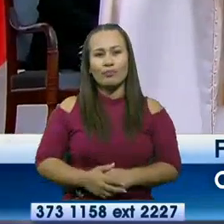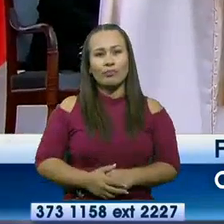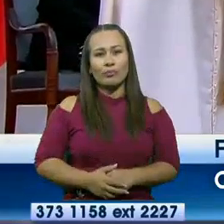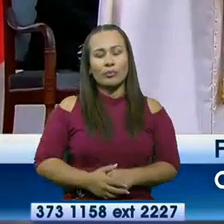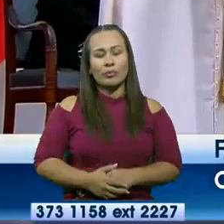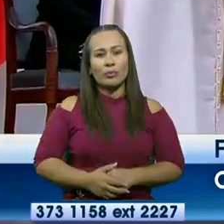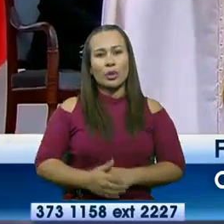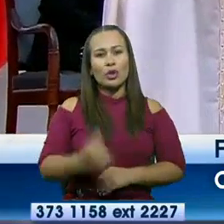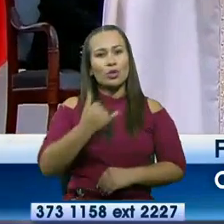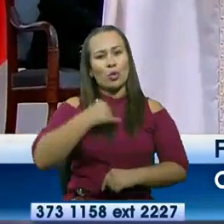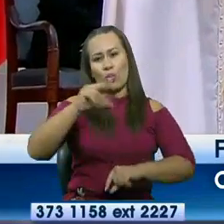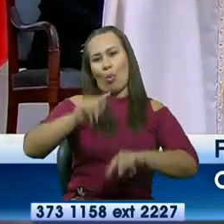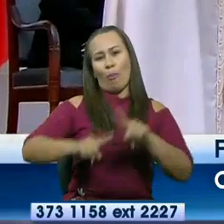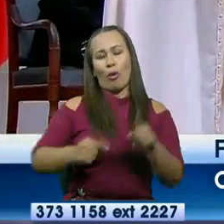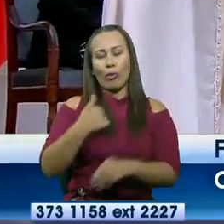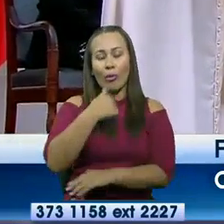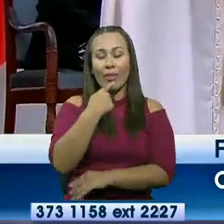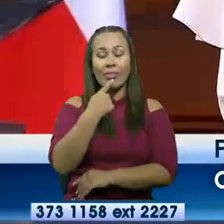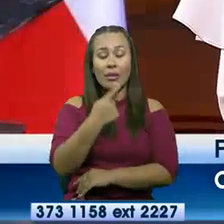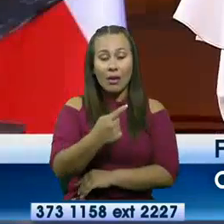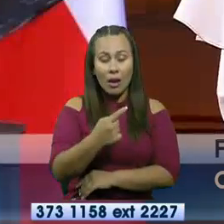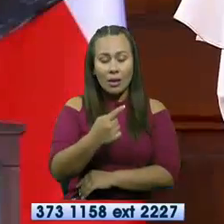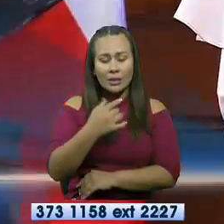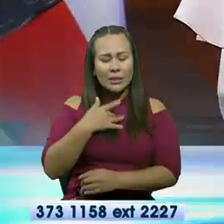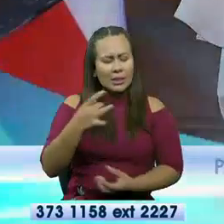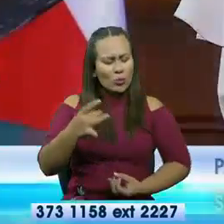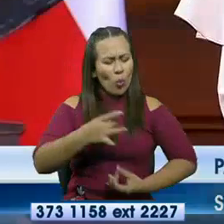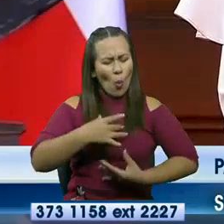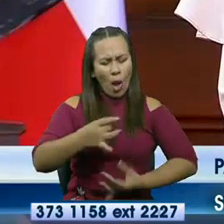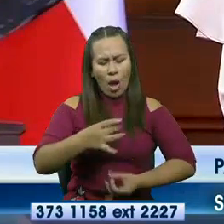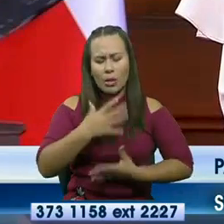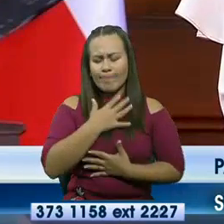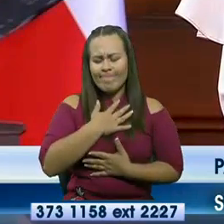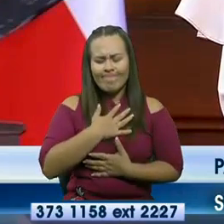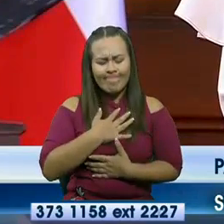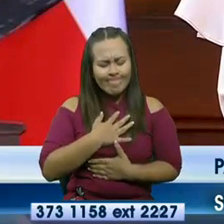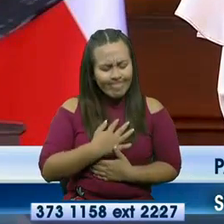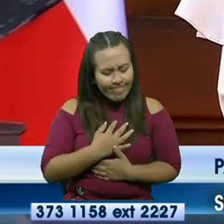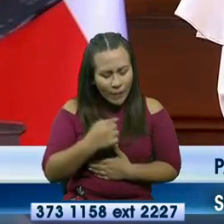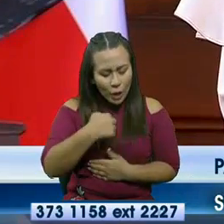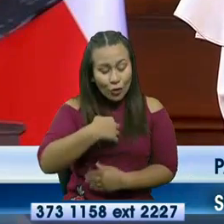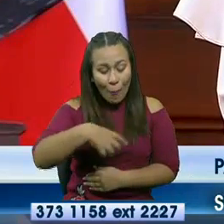puedo dejar de manifestar el dolor y